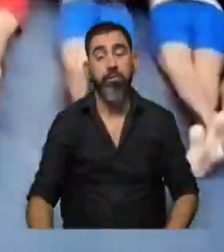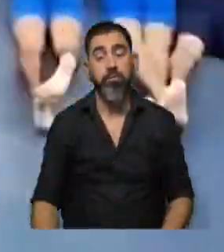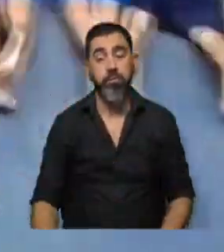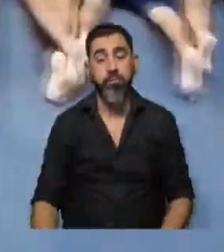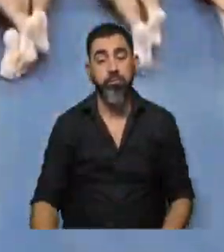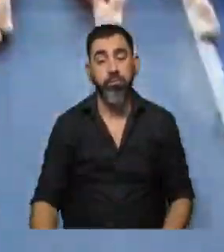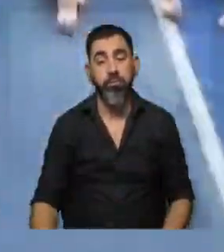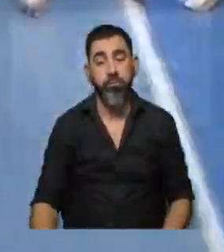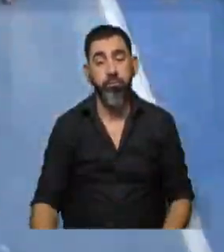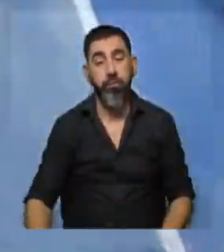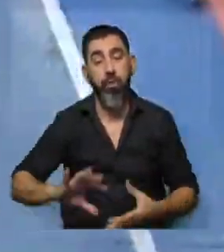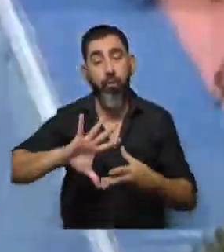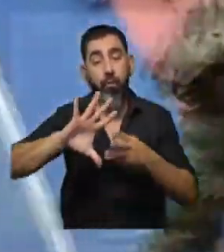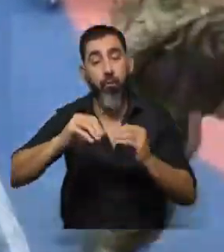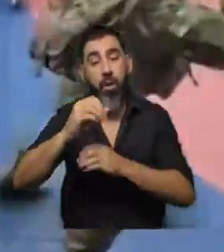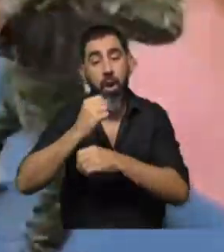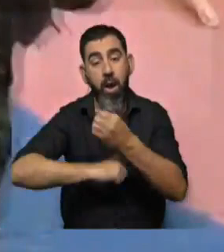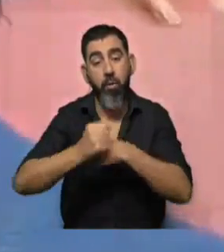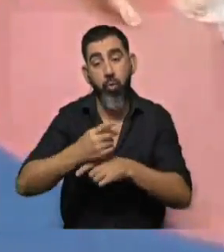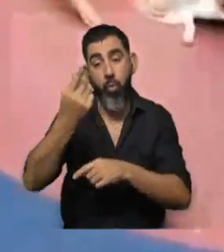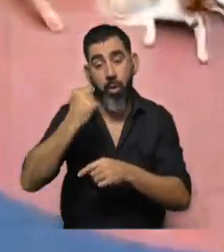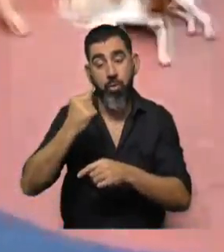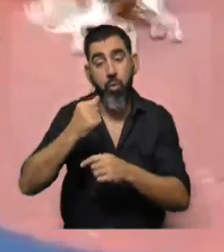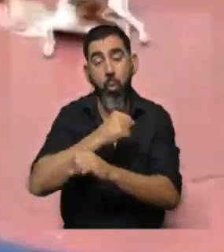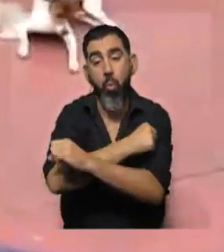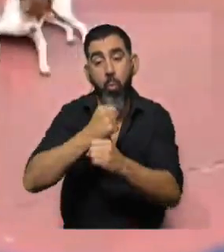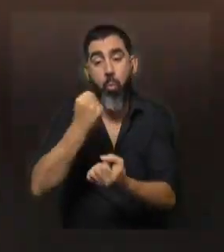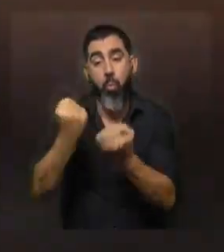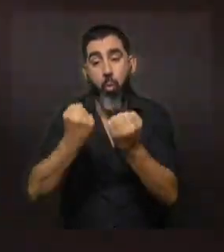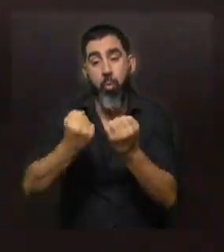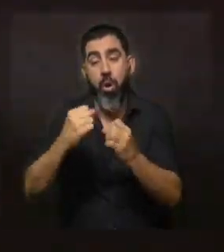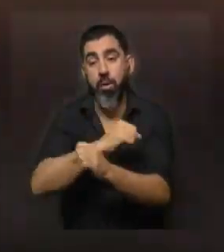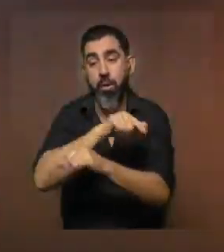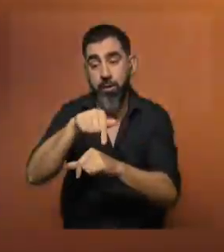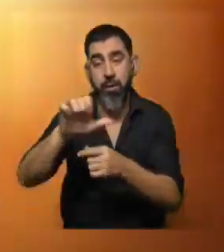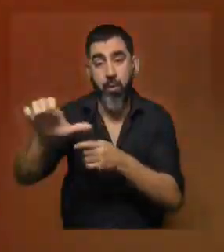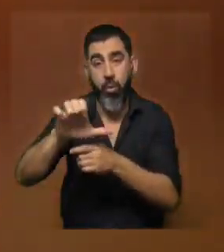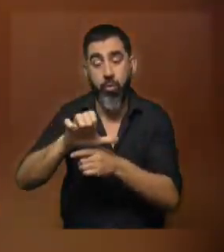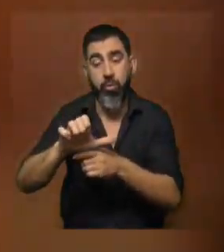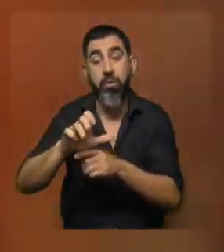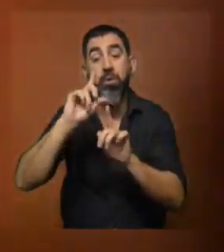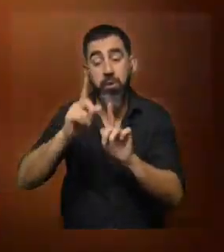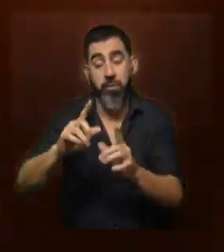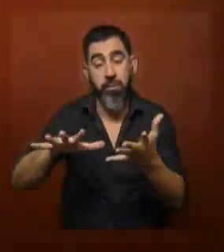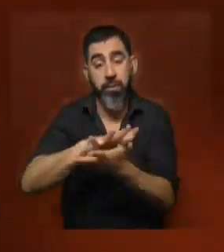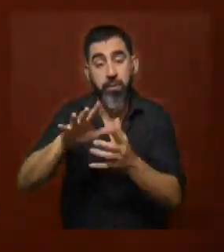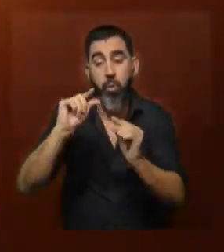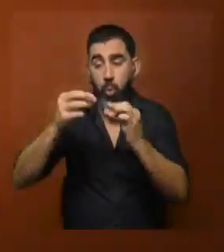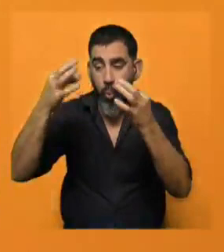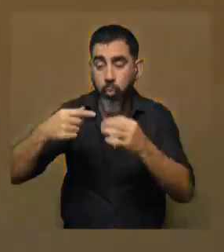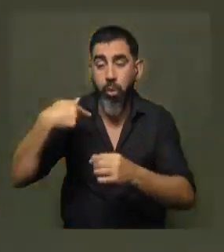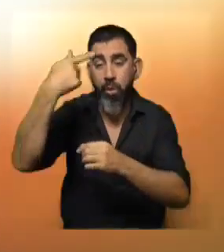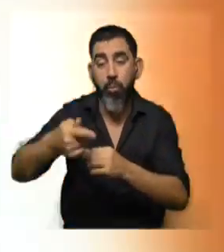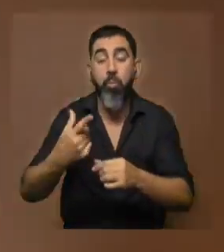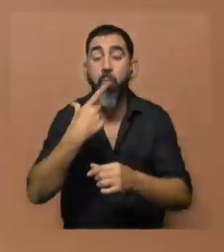torianas bajo esta modalidad del año pasado varios carros bomba estallaron en Guayaquil al tiempo que el suceso se da pocas horas después